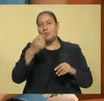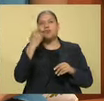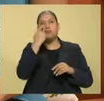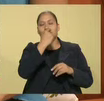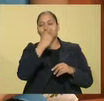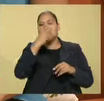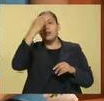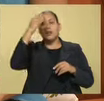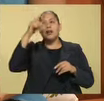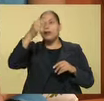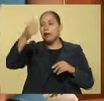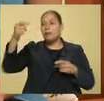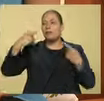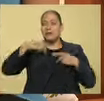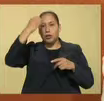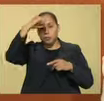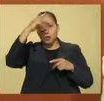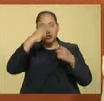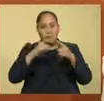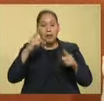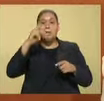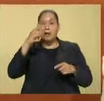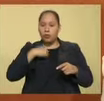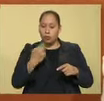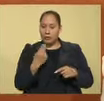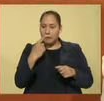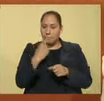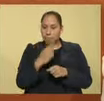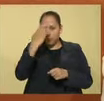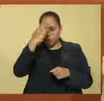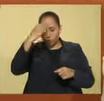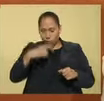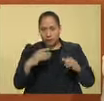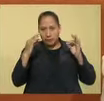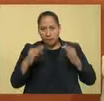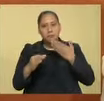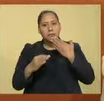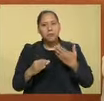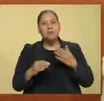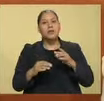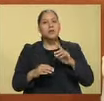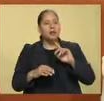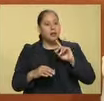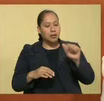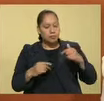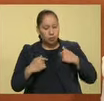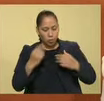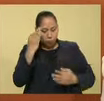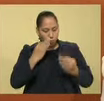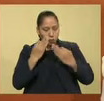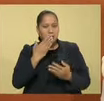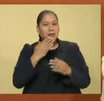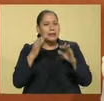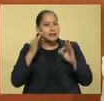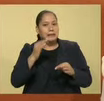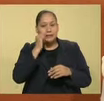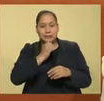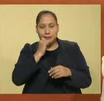pues, opiniones distintas, pero uno se conoce, se debe de conocer a sí mismo y sacar el mejor provecho, ¿no? Entonces vamos